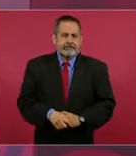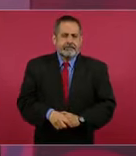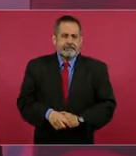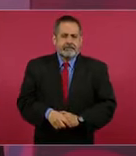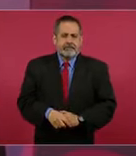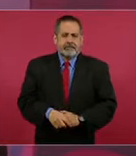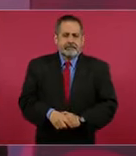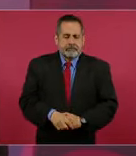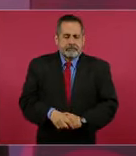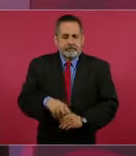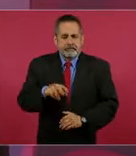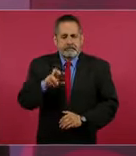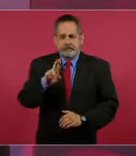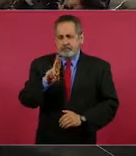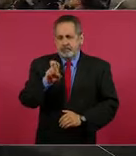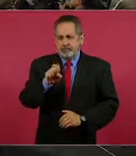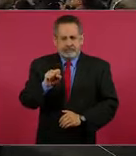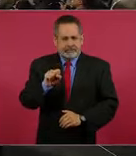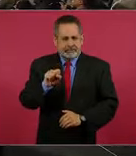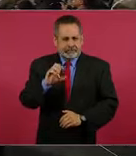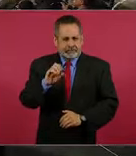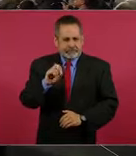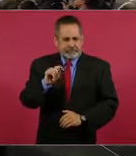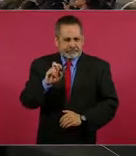Ruiz Cortines, no.